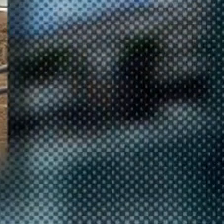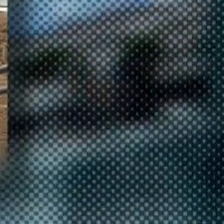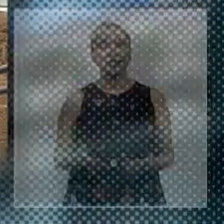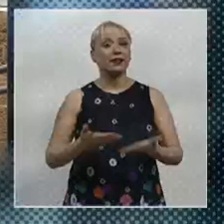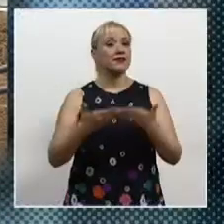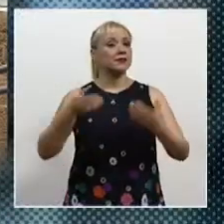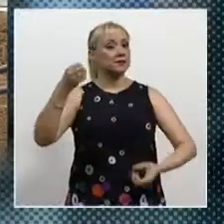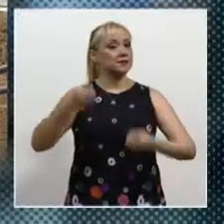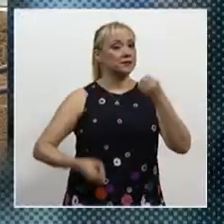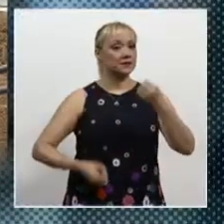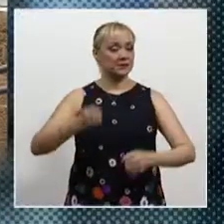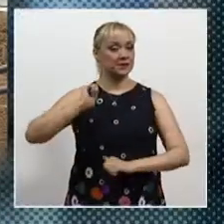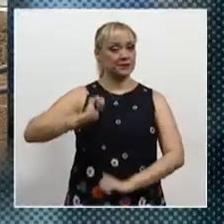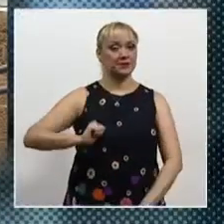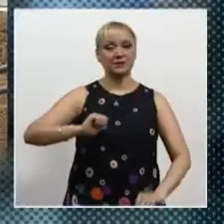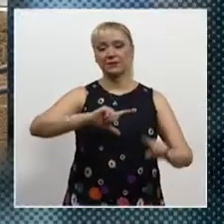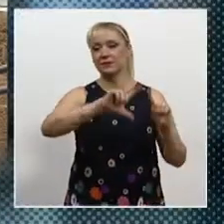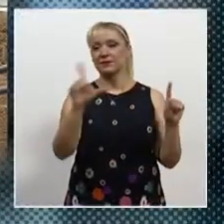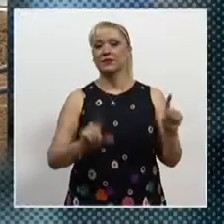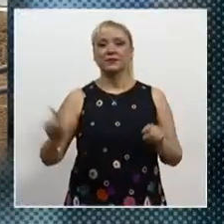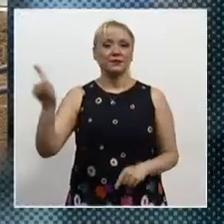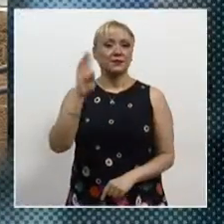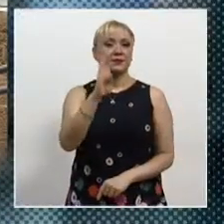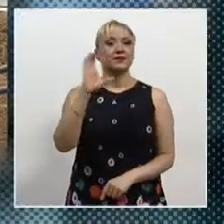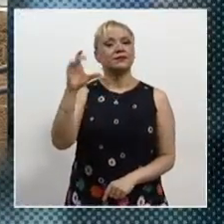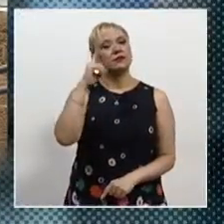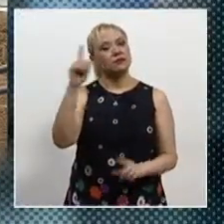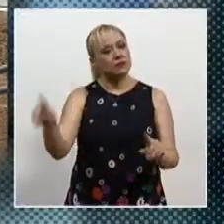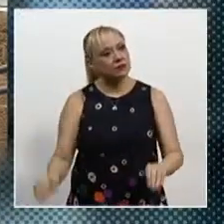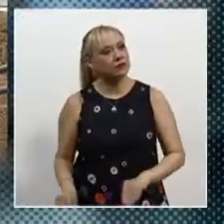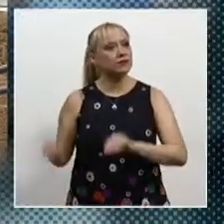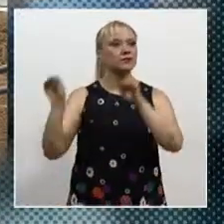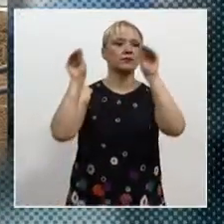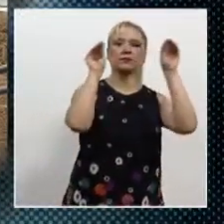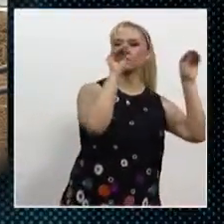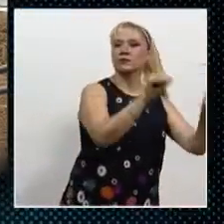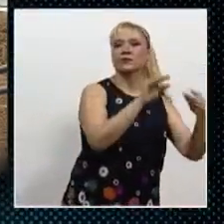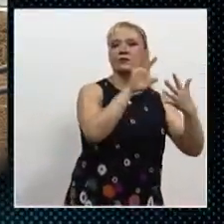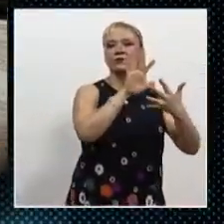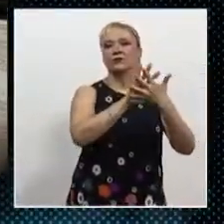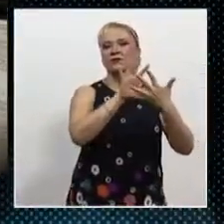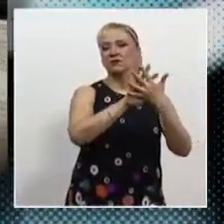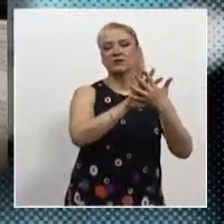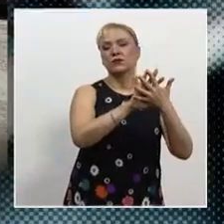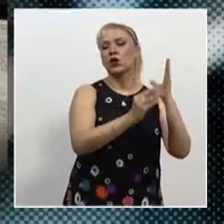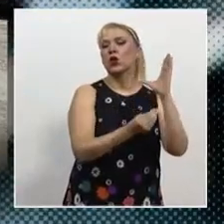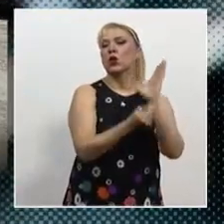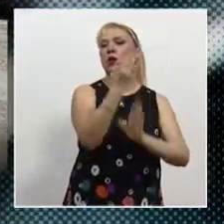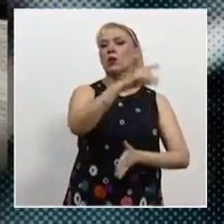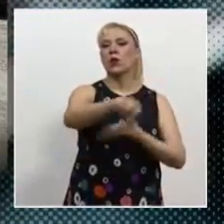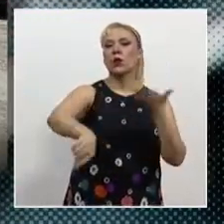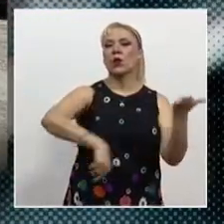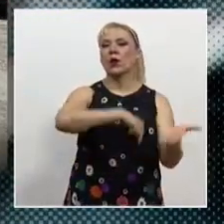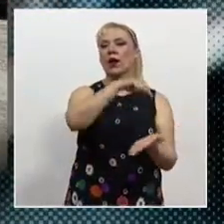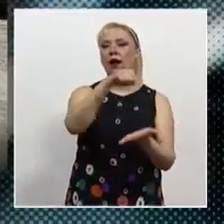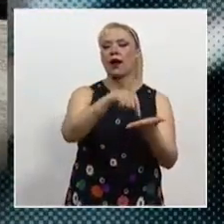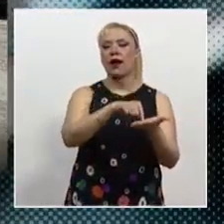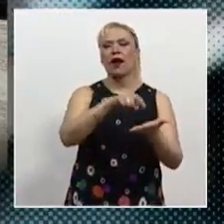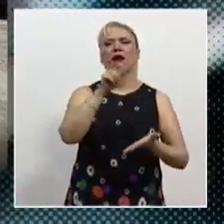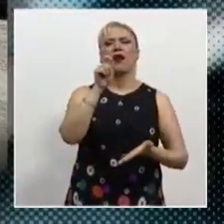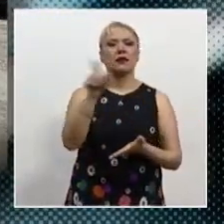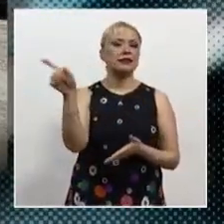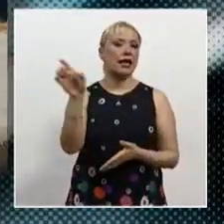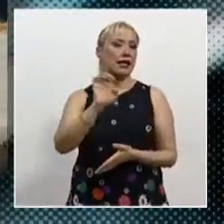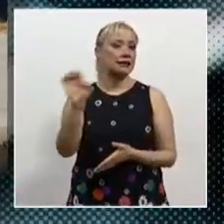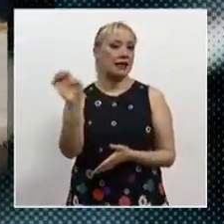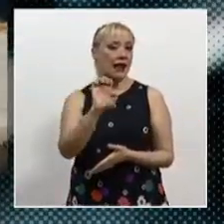El Poder Judicial de Baja California trasladó las operaciones del Sistema de Justicia Penal Oral a su nueva sede en el Partido Judicial de